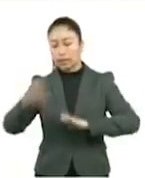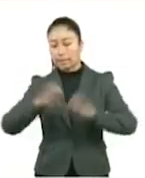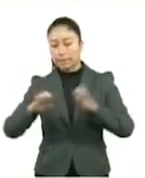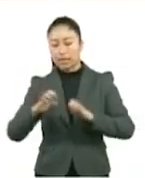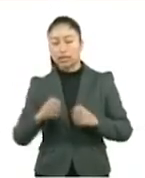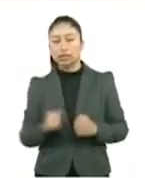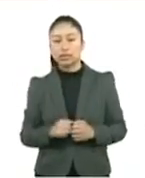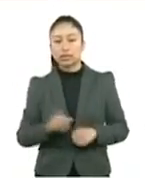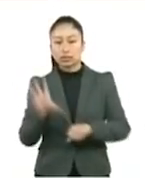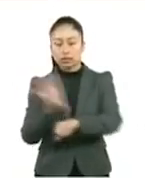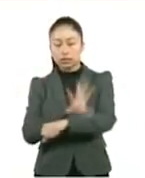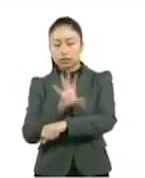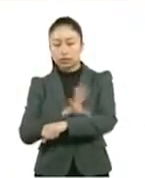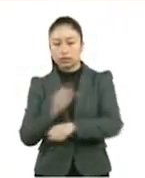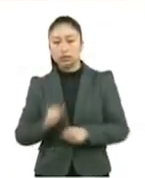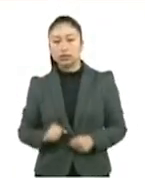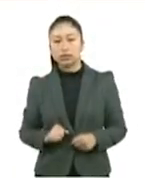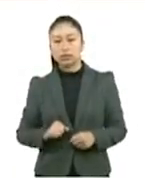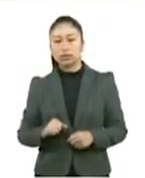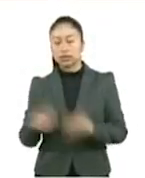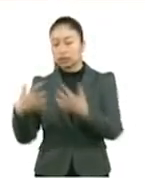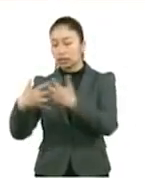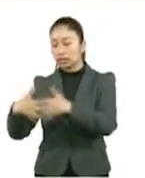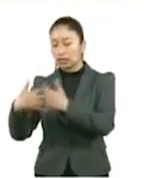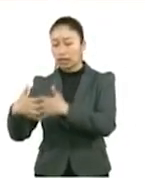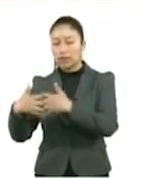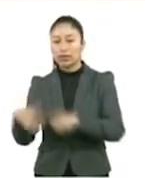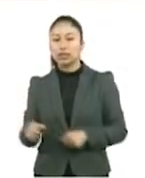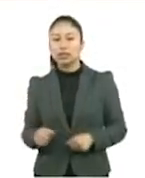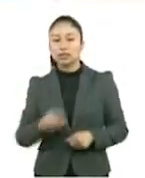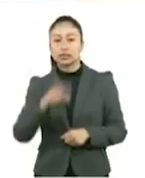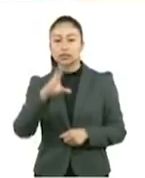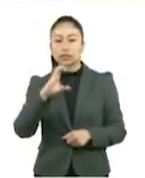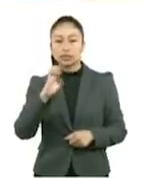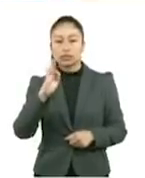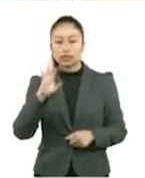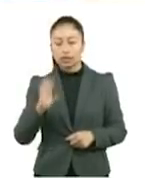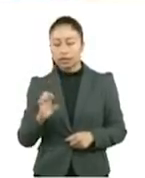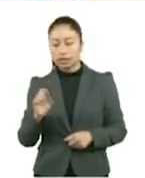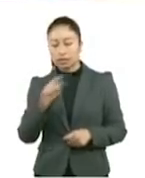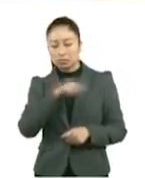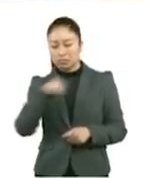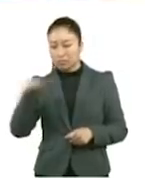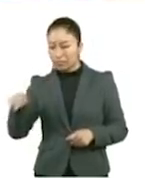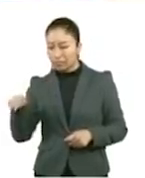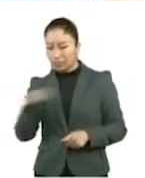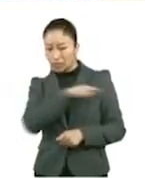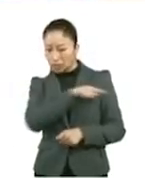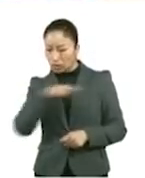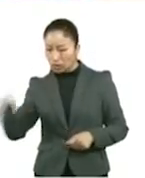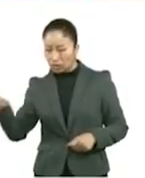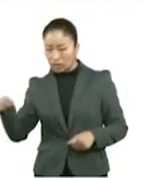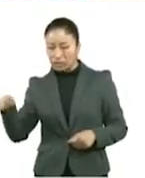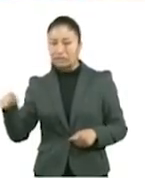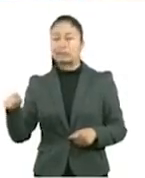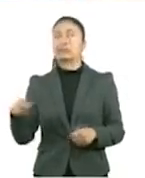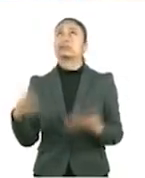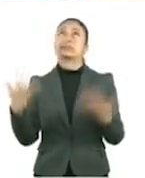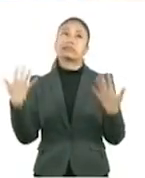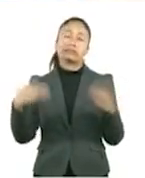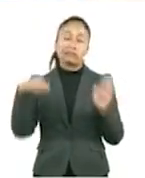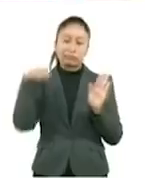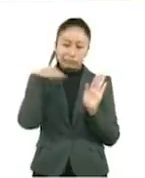Y las plantas de CFE paradas. Y en cambio las plantas de los privados generando. Y lo